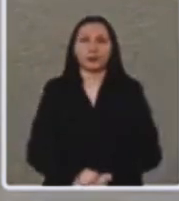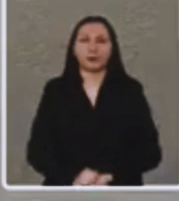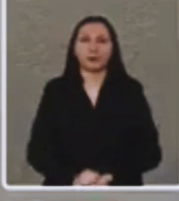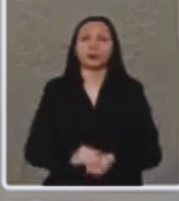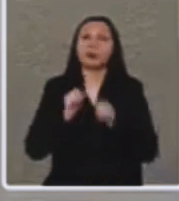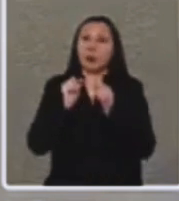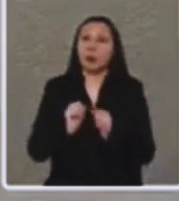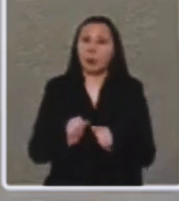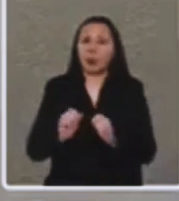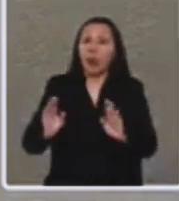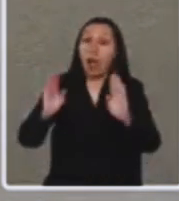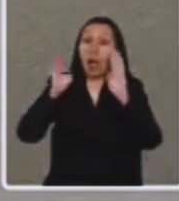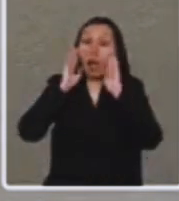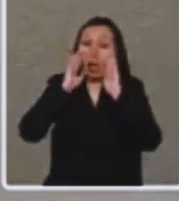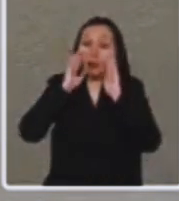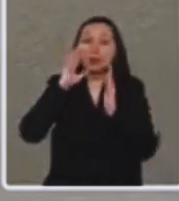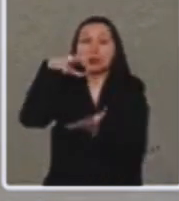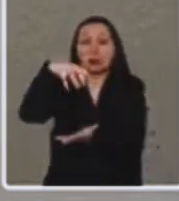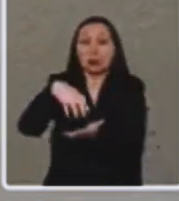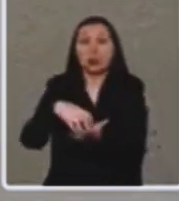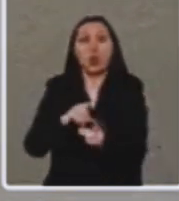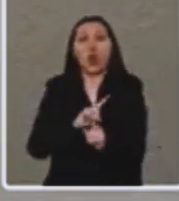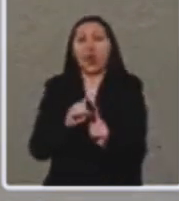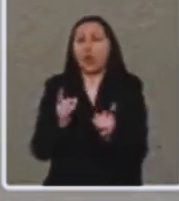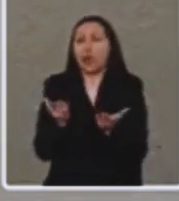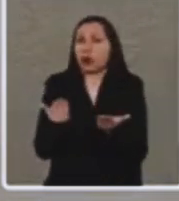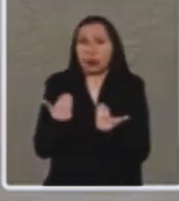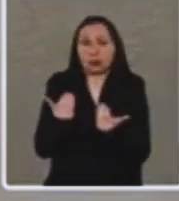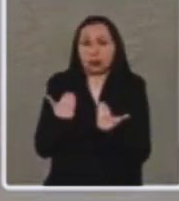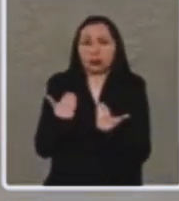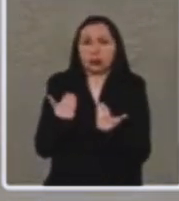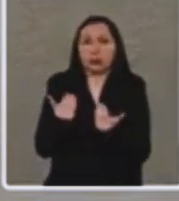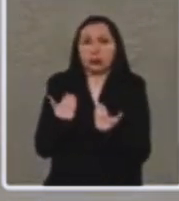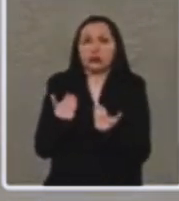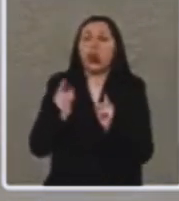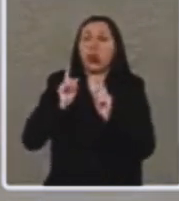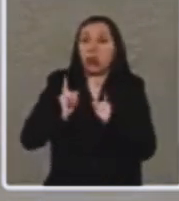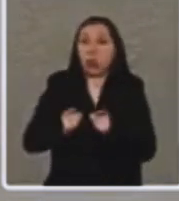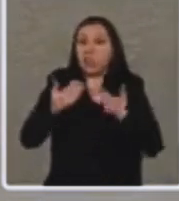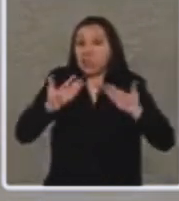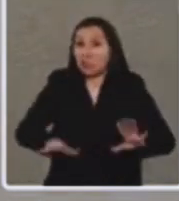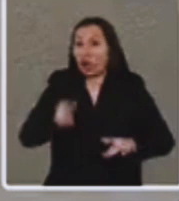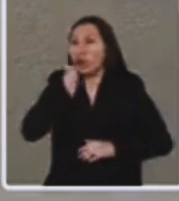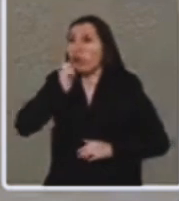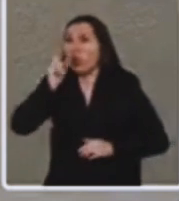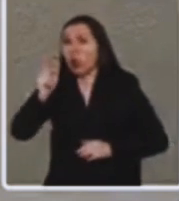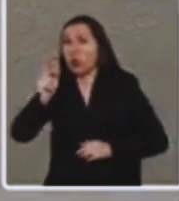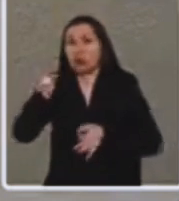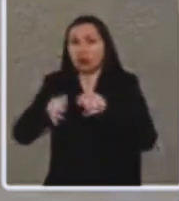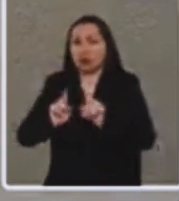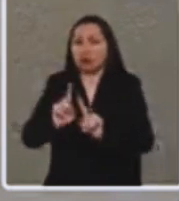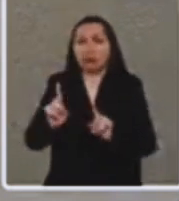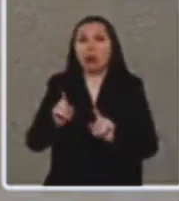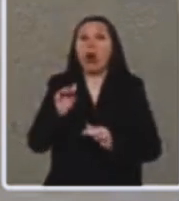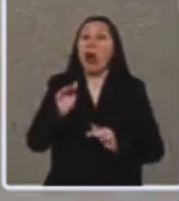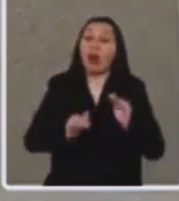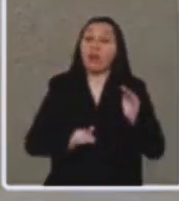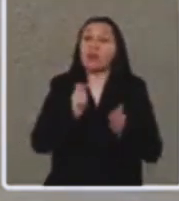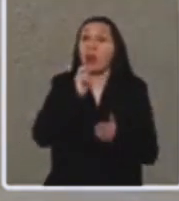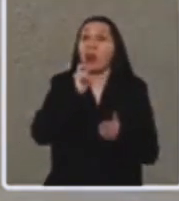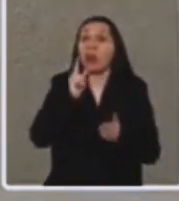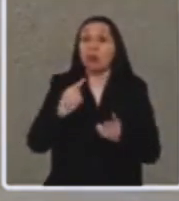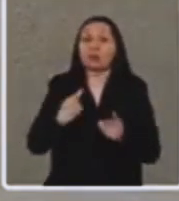Para poder recibir atención en este centro no es condición el haber realizado una denuncia, porque sabemos muchas veces que las denuncias